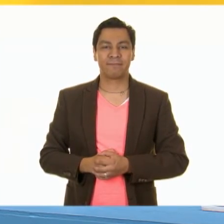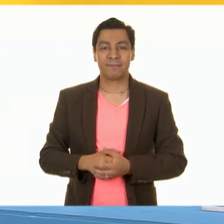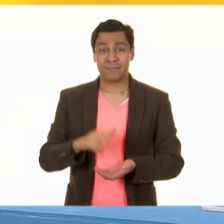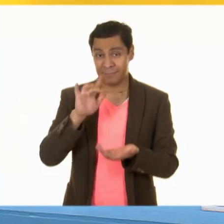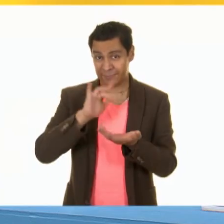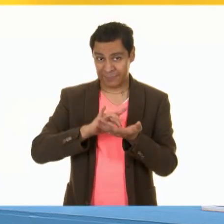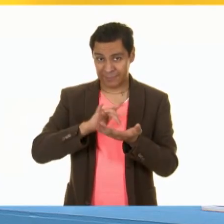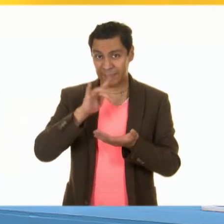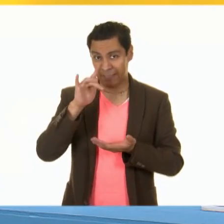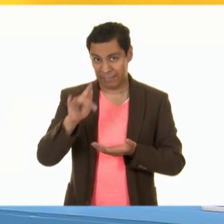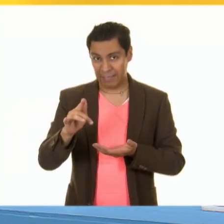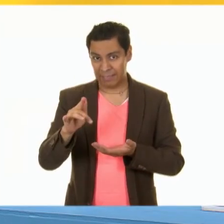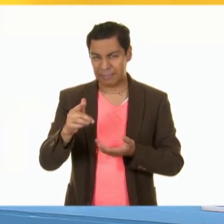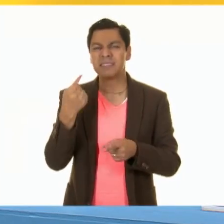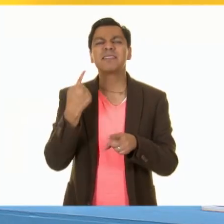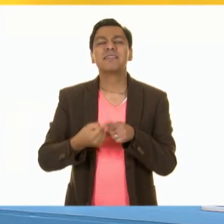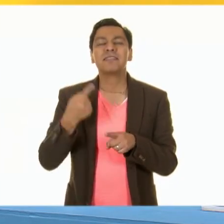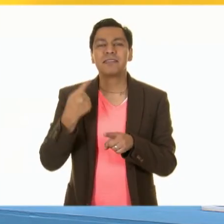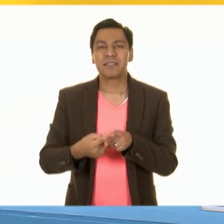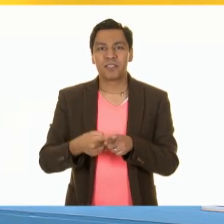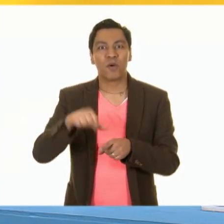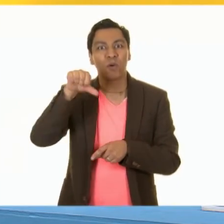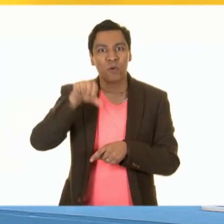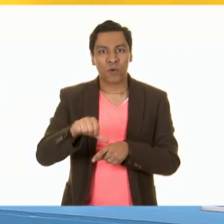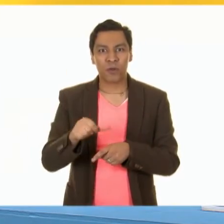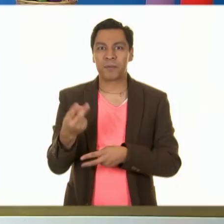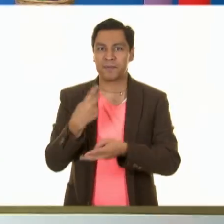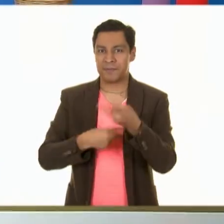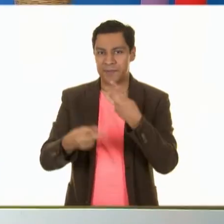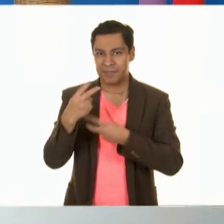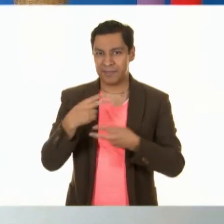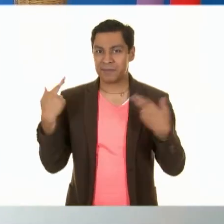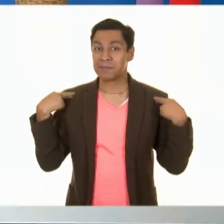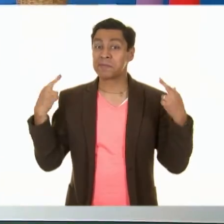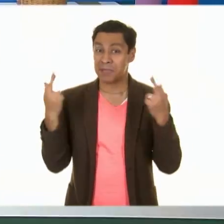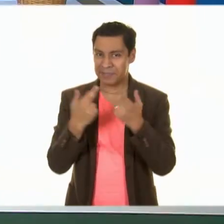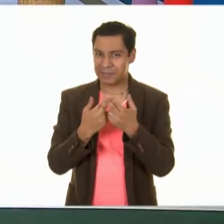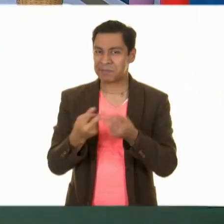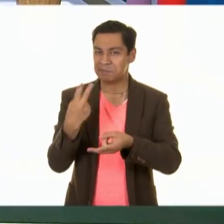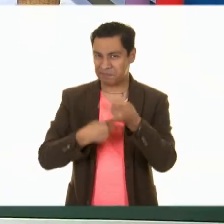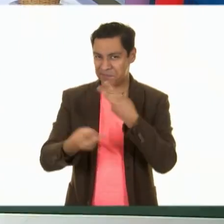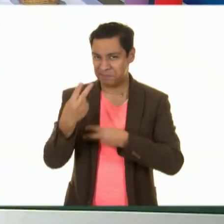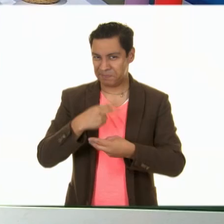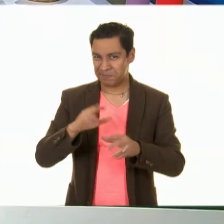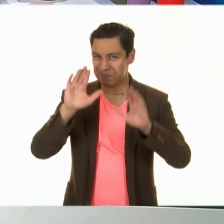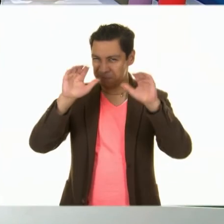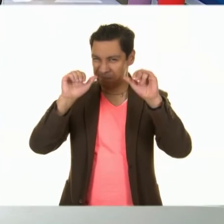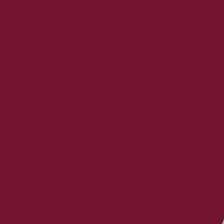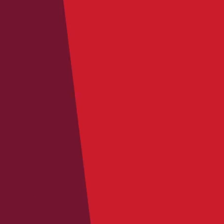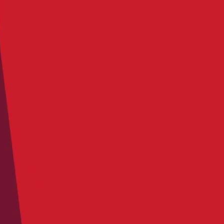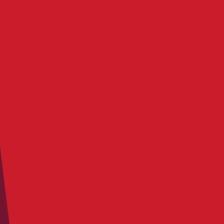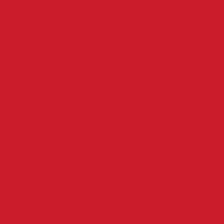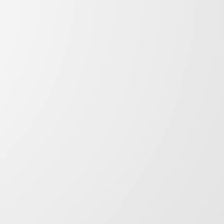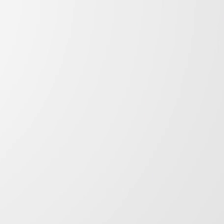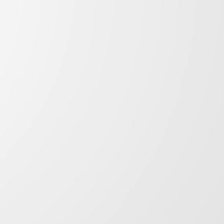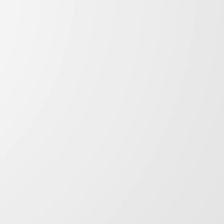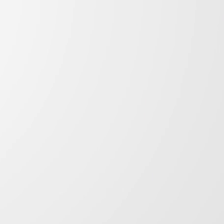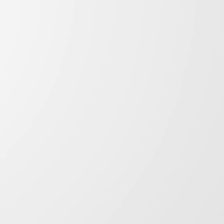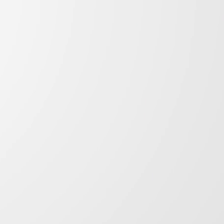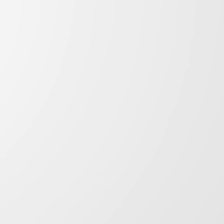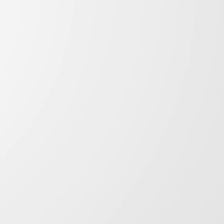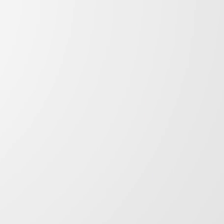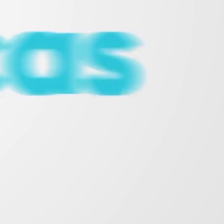las gracias a las maestras y los maestros que el día de hoy nos dieron clases. ¡Nos vemos! ¡Adiós! ¡Ciencia, hasta luego!